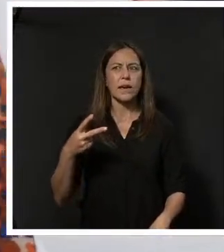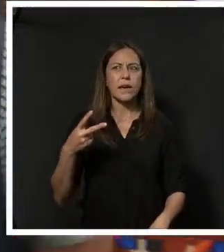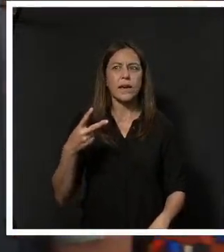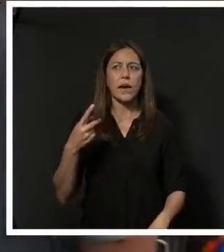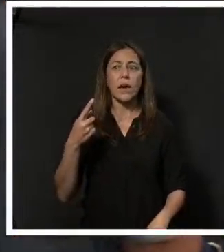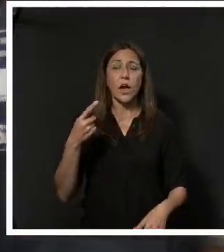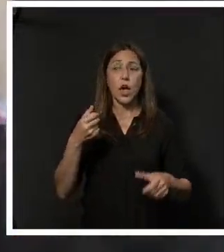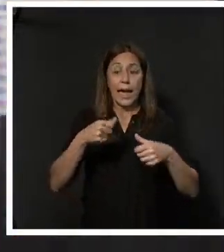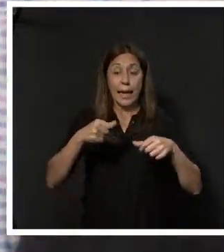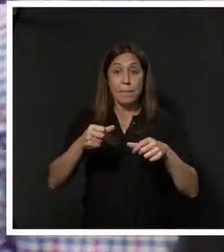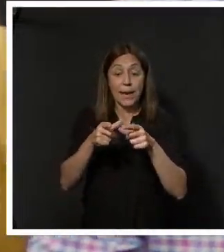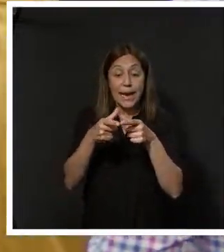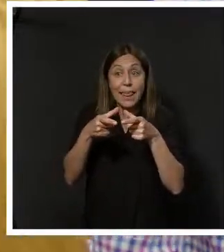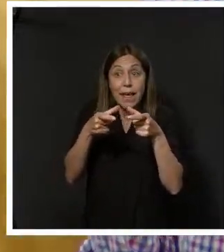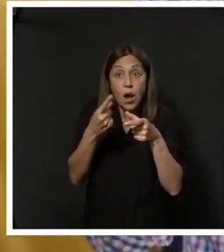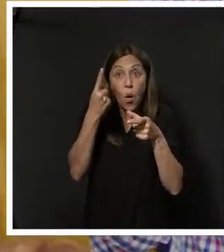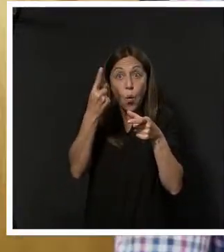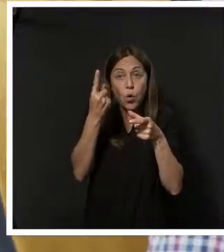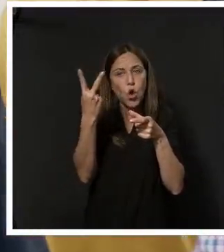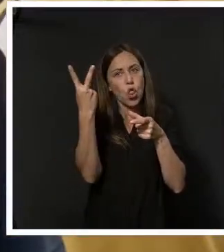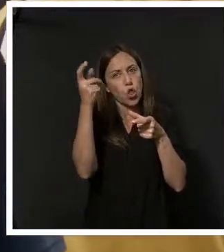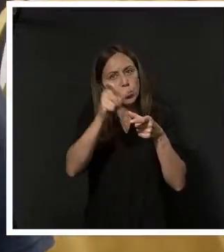aquí venga